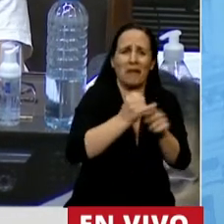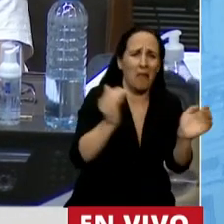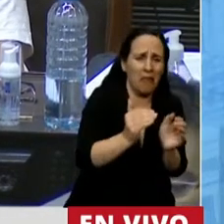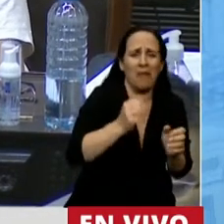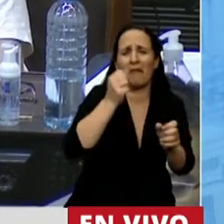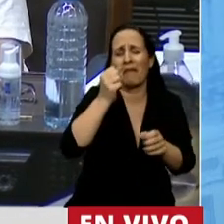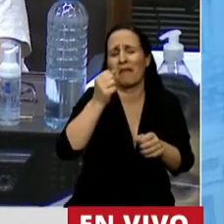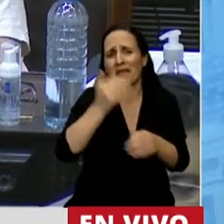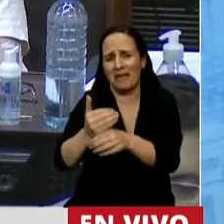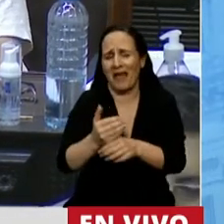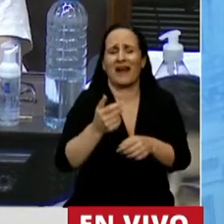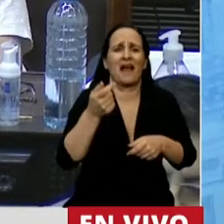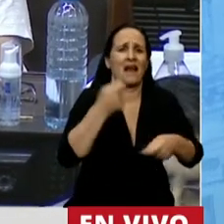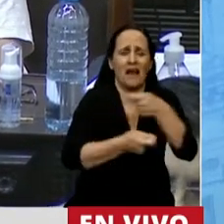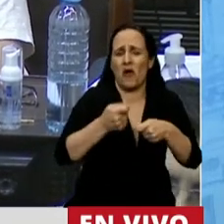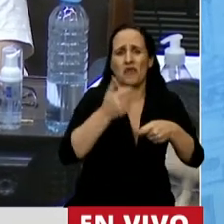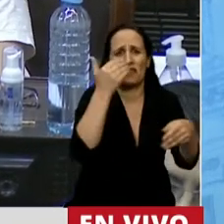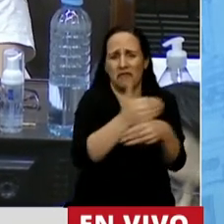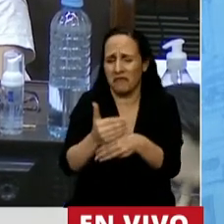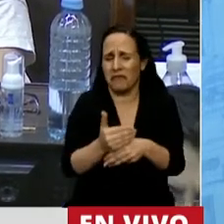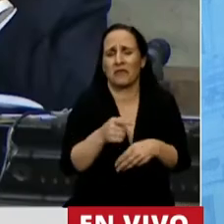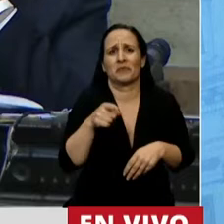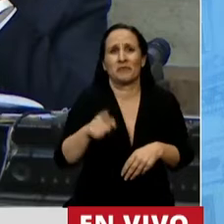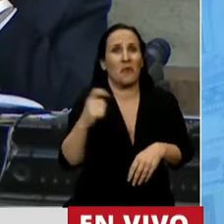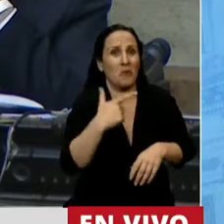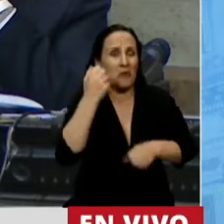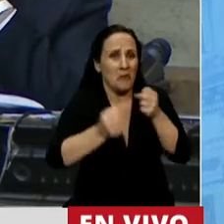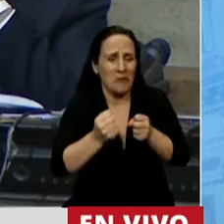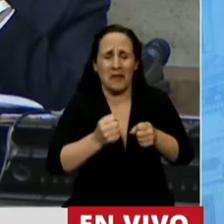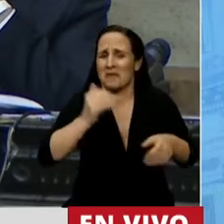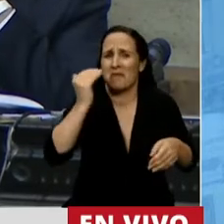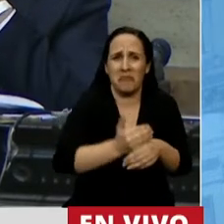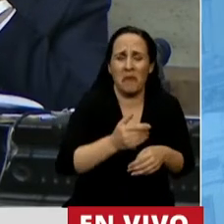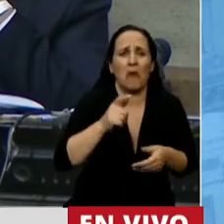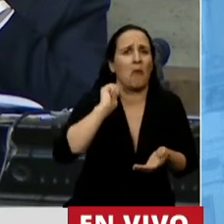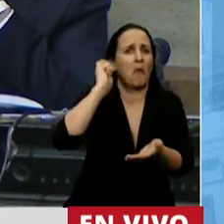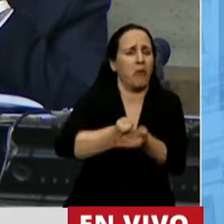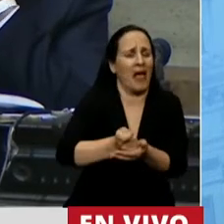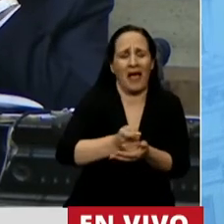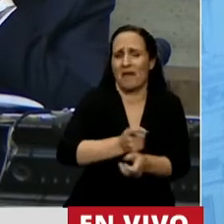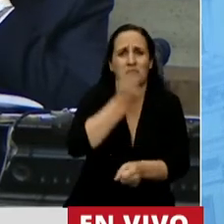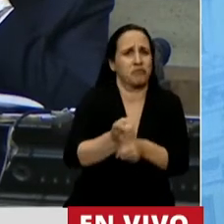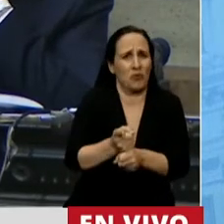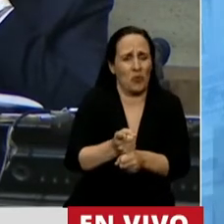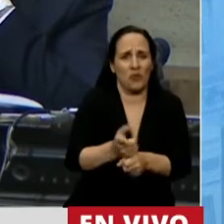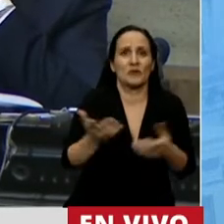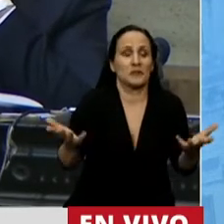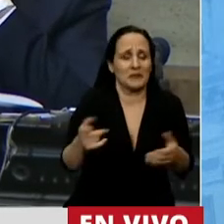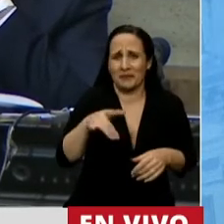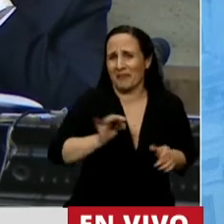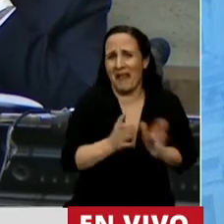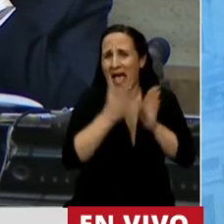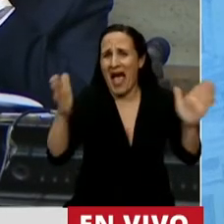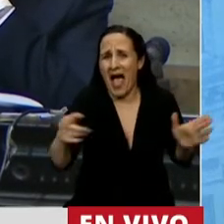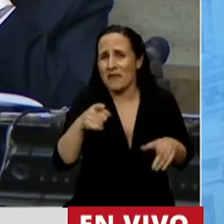negocios, emprendedores que se fundieron, empresas que entraron en cesación de pagos. Fue un año, presidente, en donde la